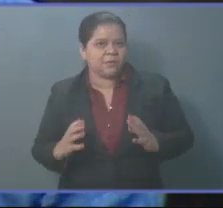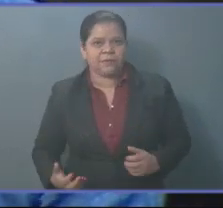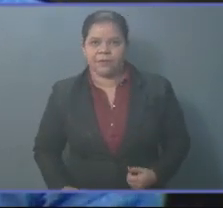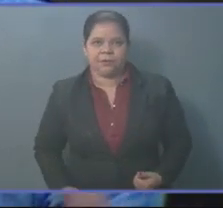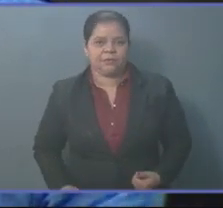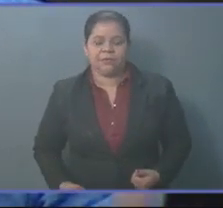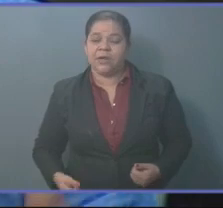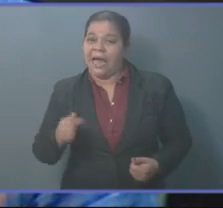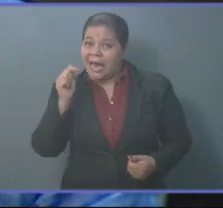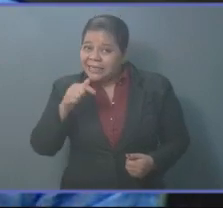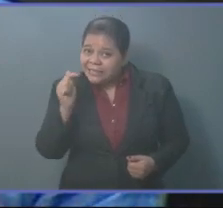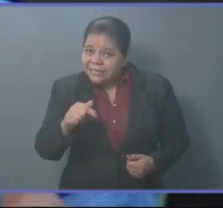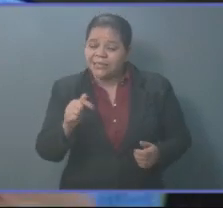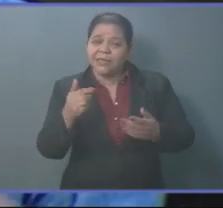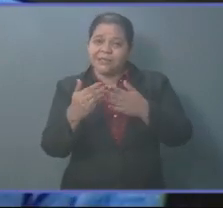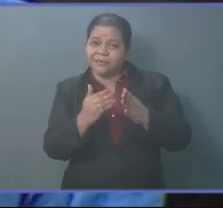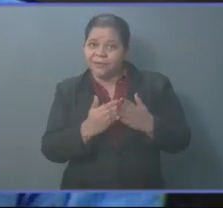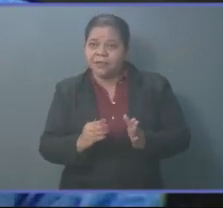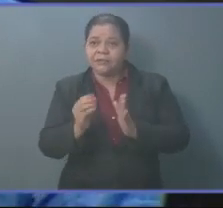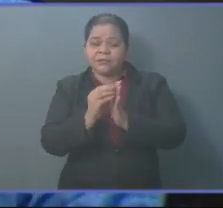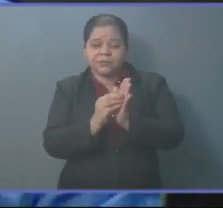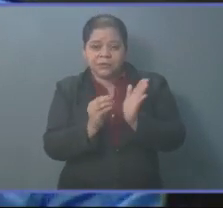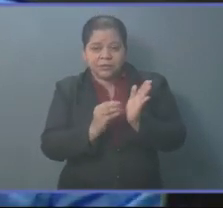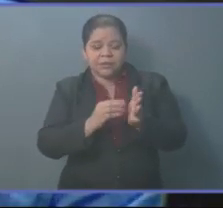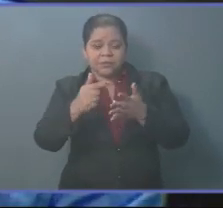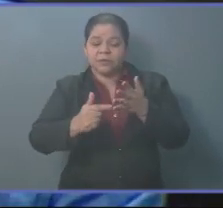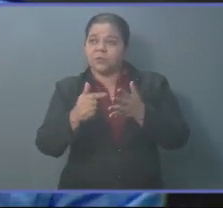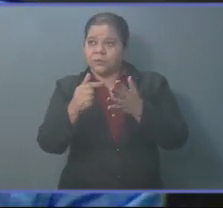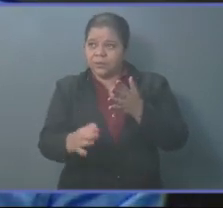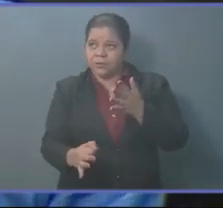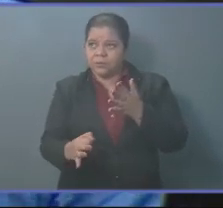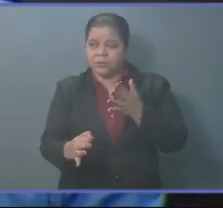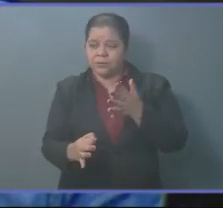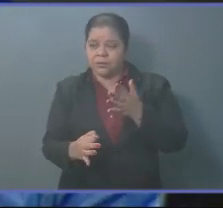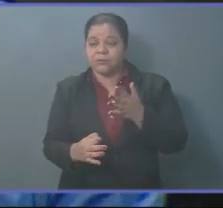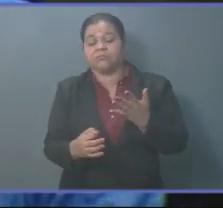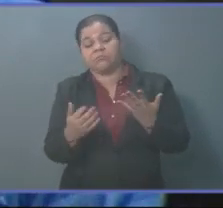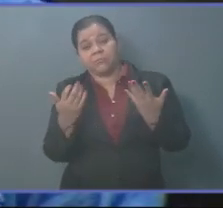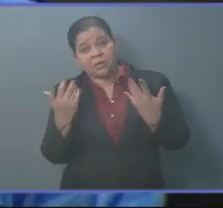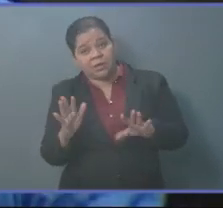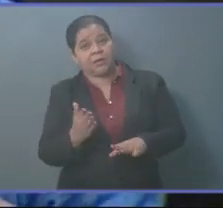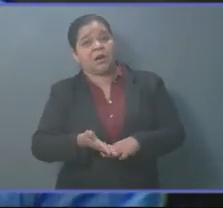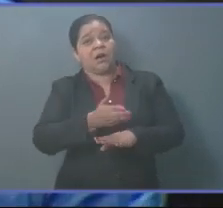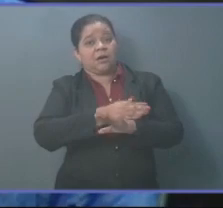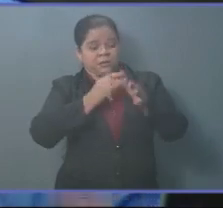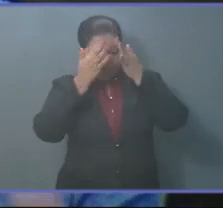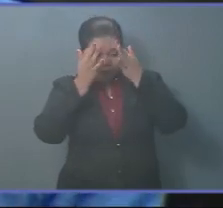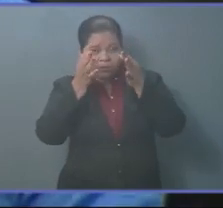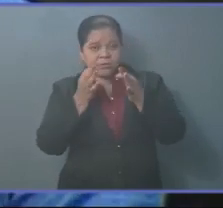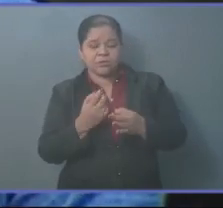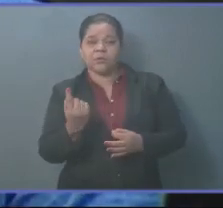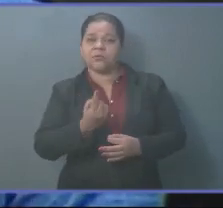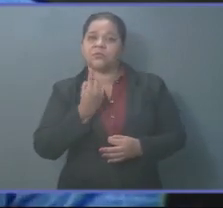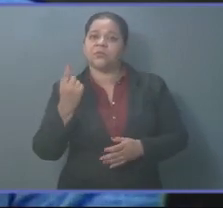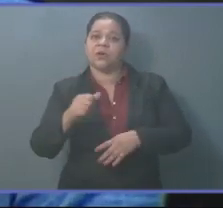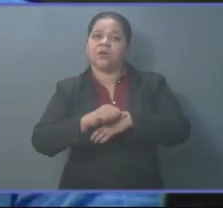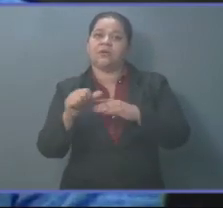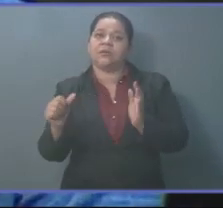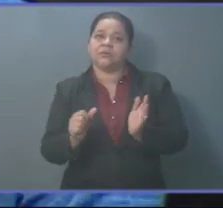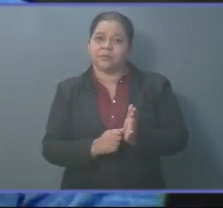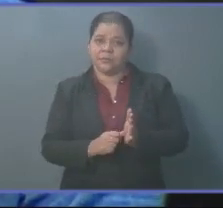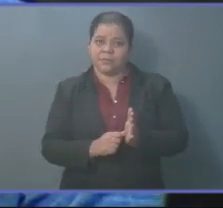existe una ambigüedad de criterios contenidos en una ley que fue decidida básicamente solo por la Asamblea